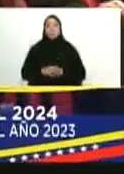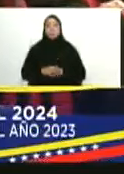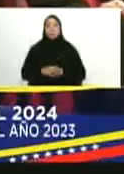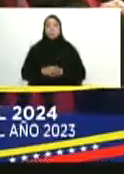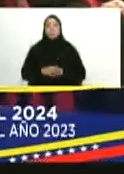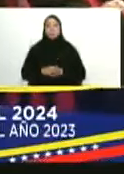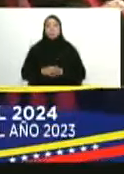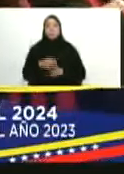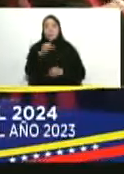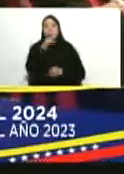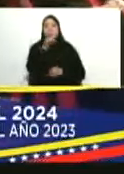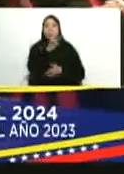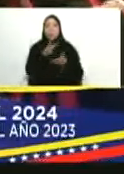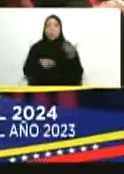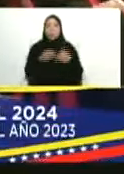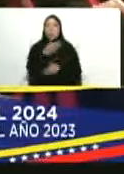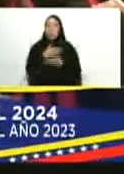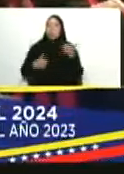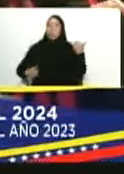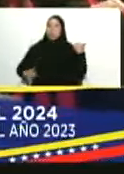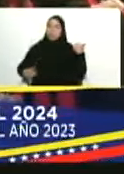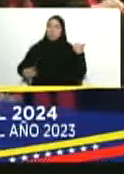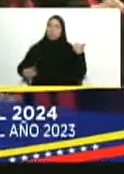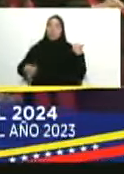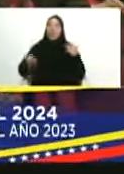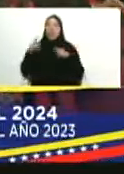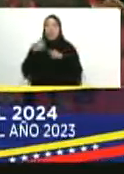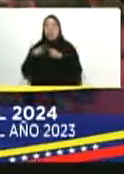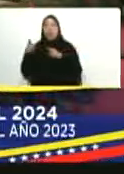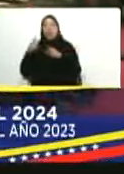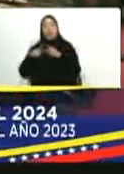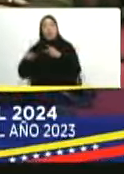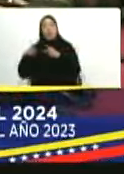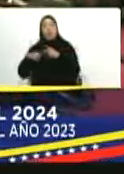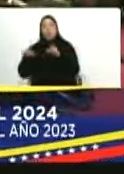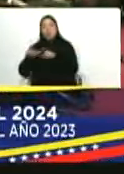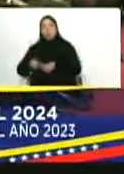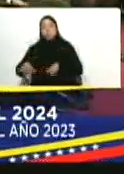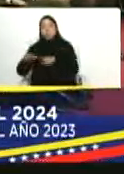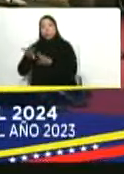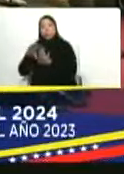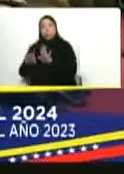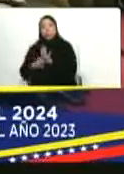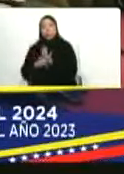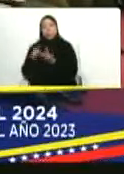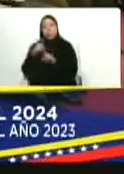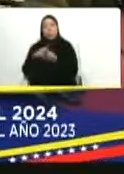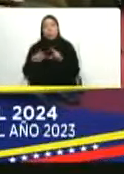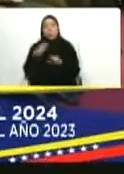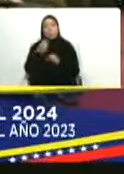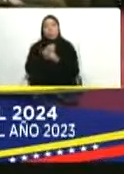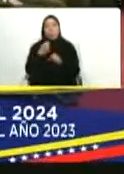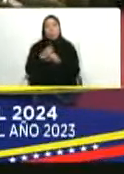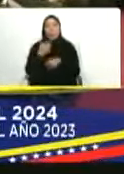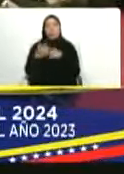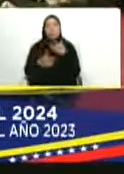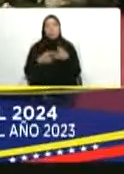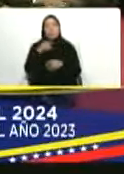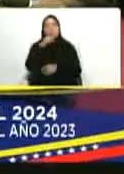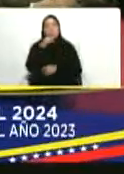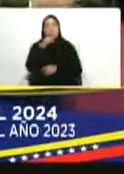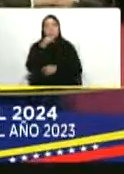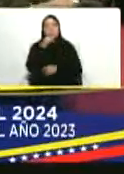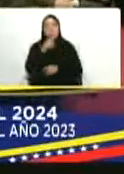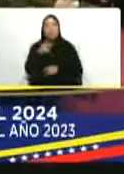nuevos vicepresidentes del tribunal y el resto de los presidentes de las diferentes salas del máximo tribunal. Malaquía Gil Rodríguez en la